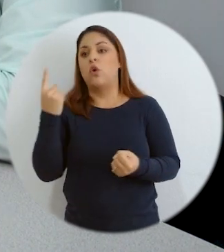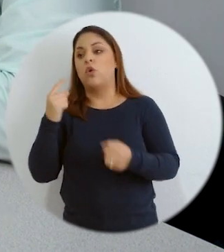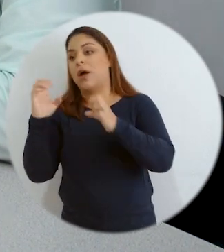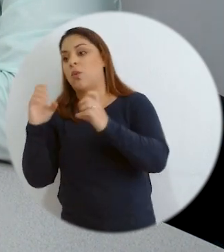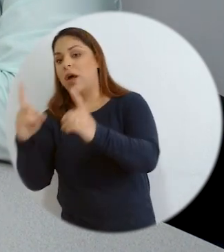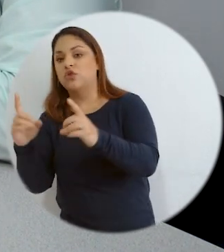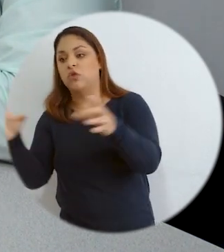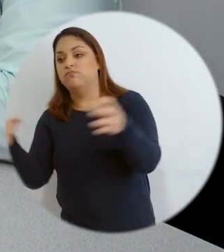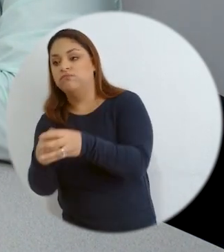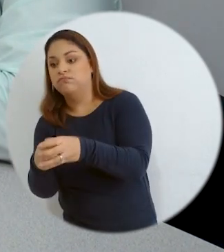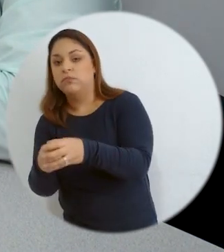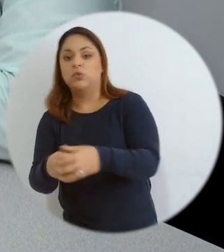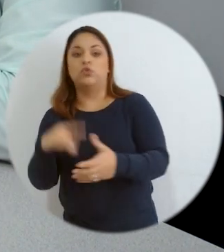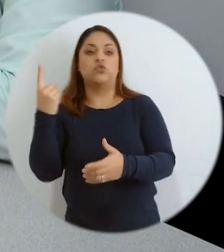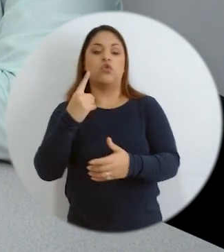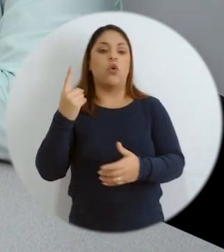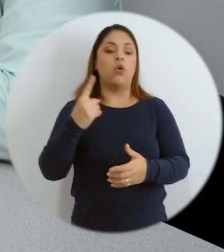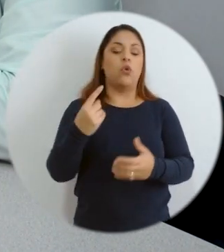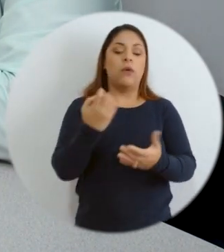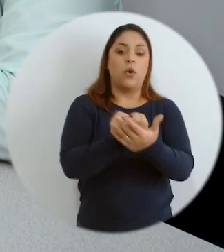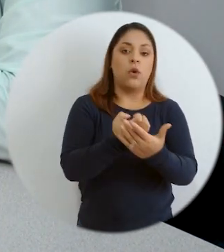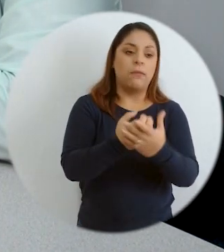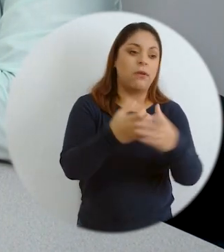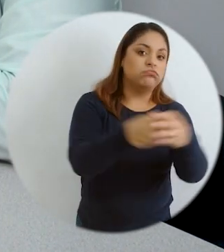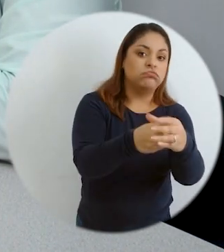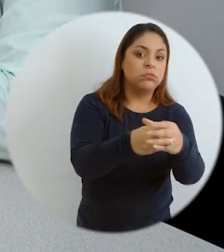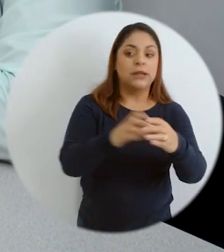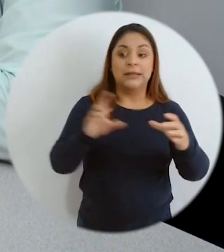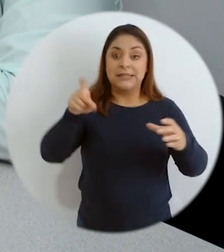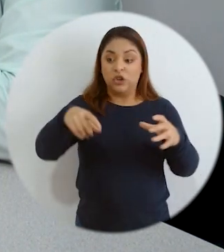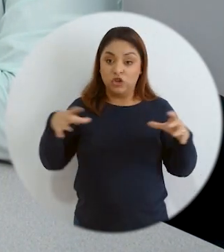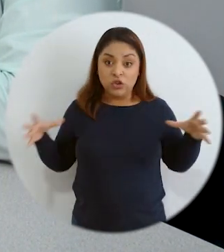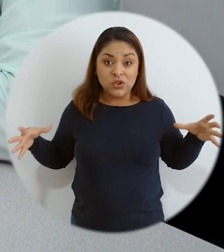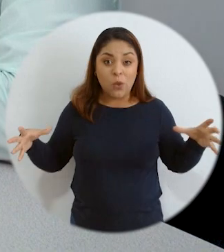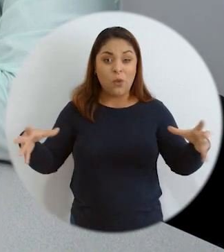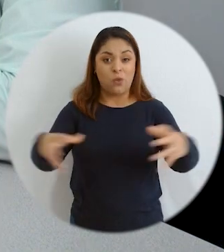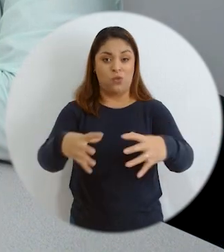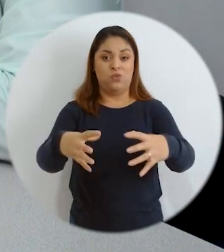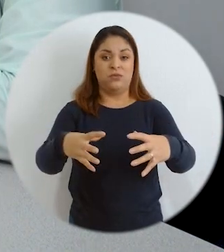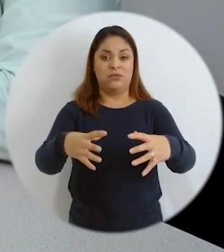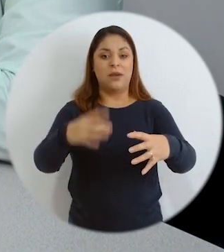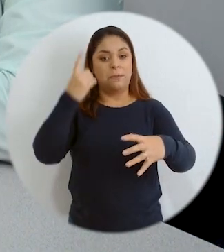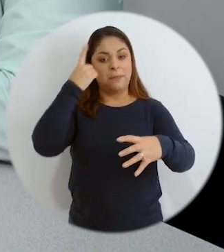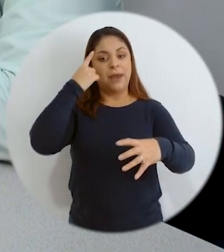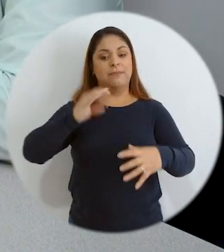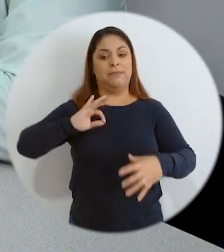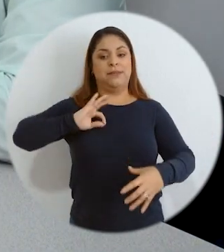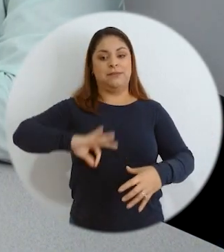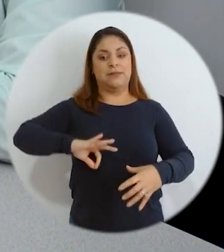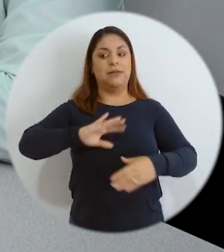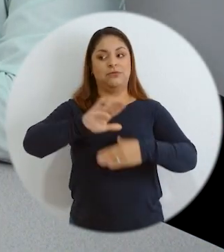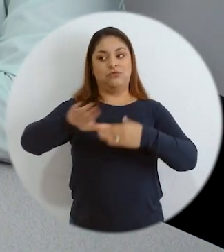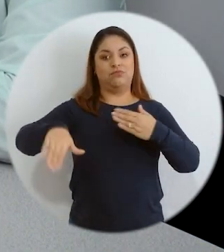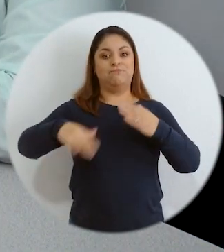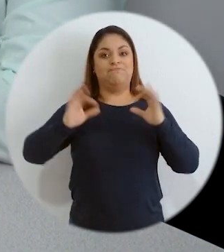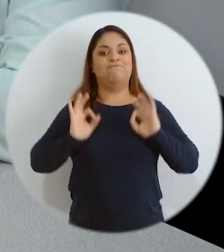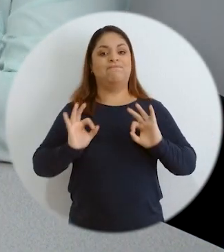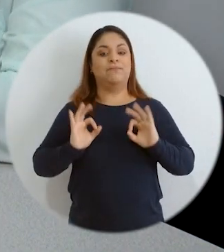basta solamente con educación, no basta solamente con bienestar familiar, no basta solamente con recursos económicos, necesito todos los anteriores, sí, exactamente,